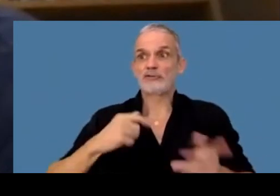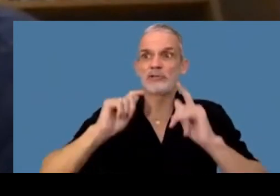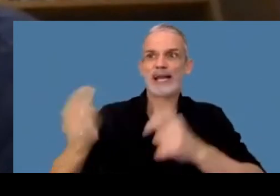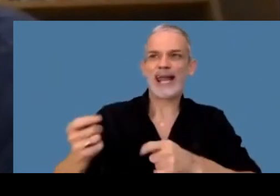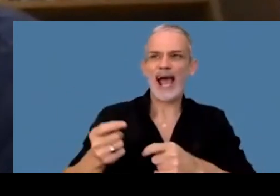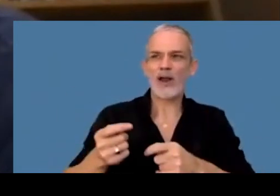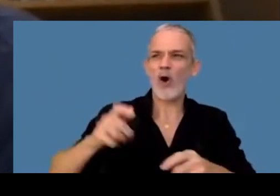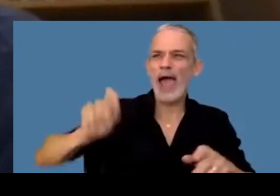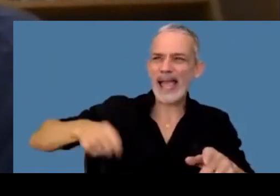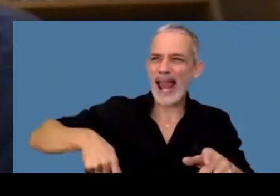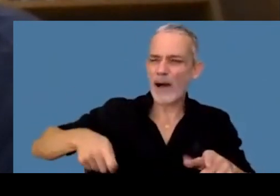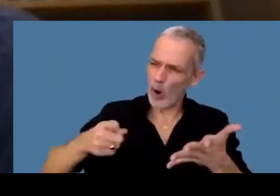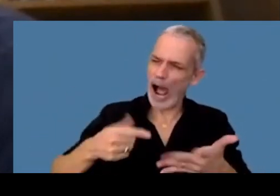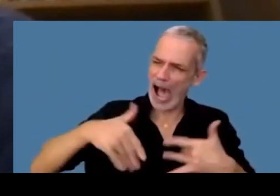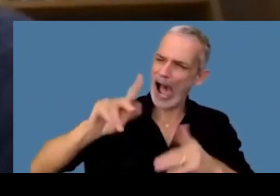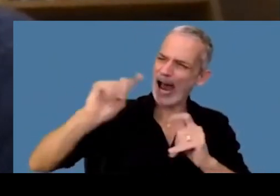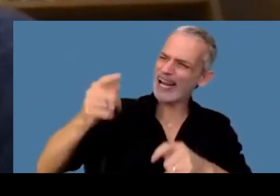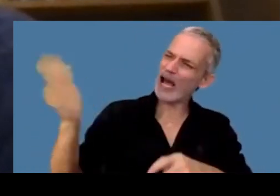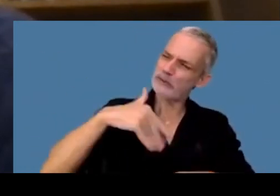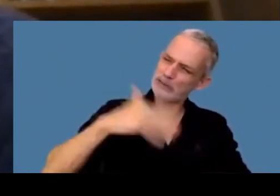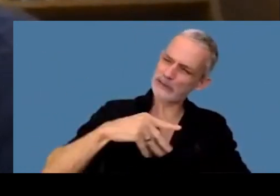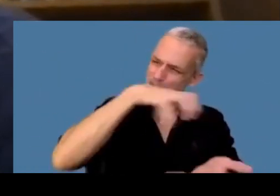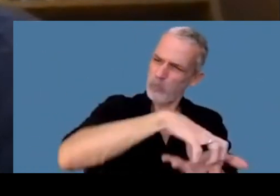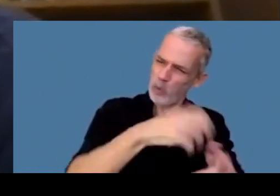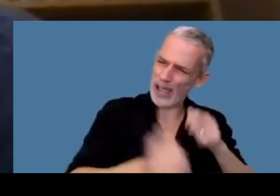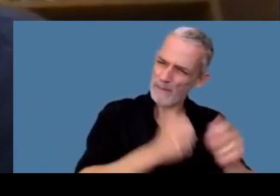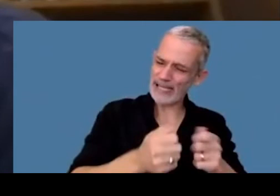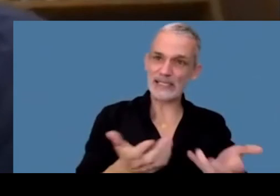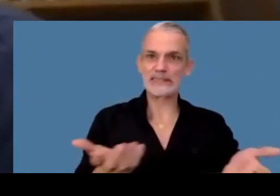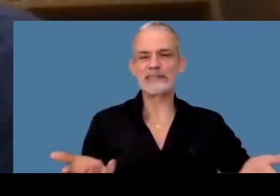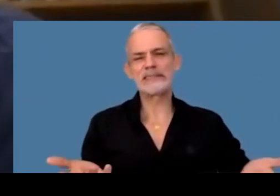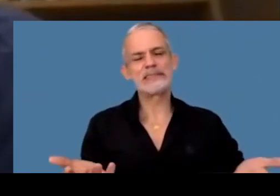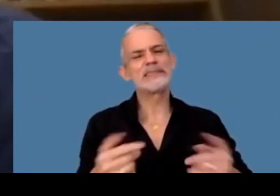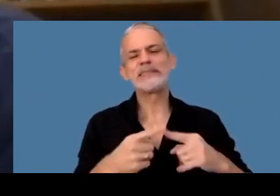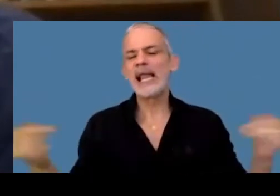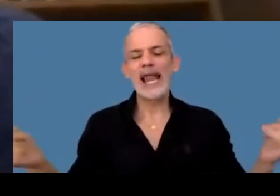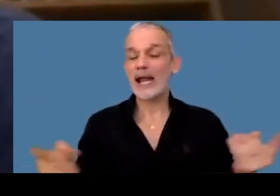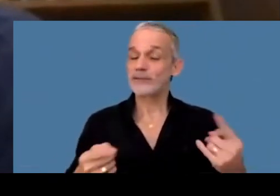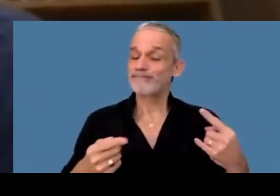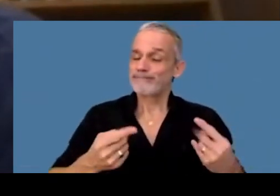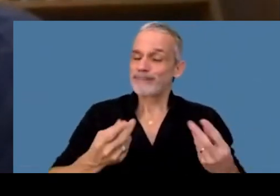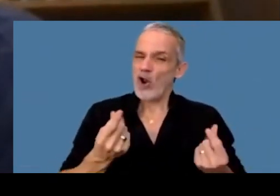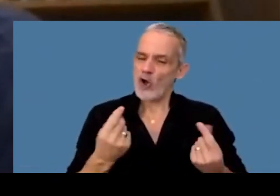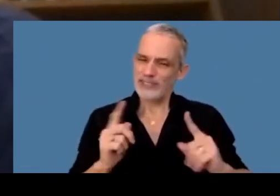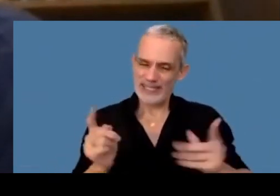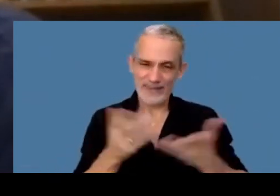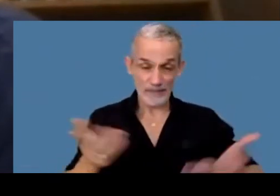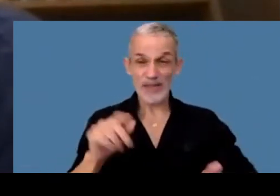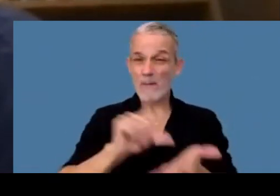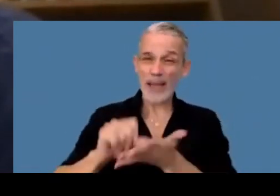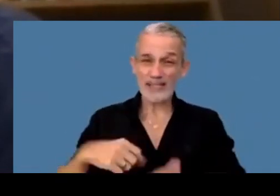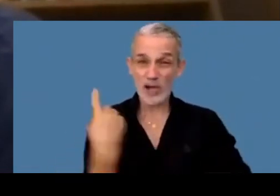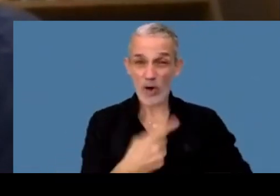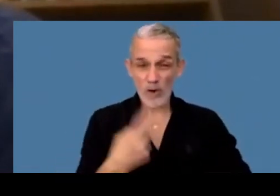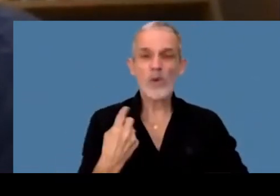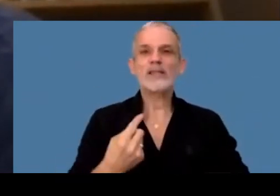vení, radicate acá. A la larga eso no sirve. Yo creo que los países como el nuestro lo que necesitan es conseguir la radicación